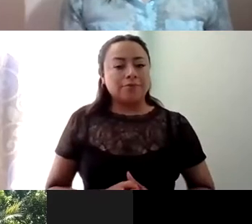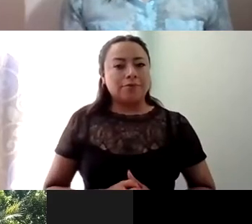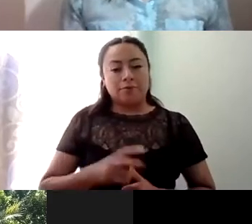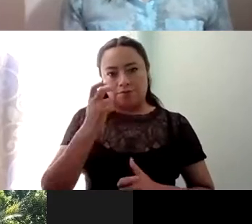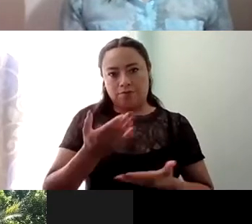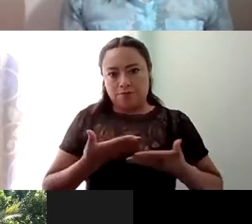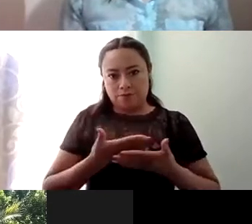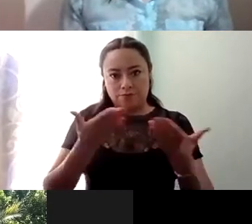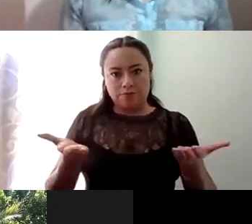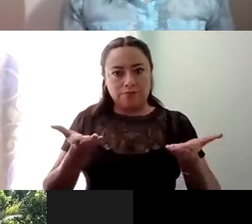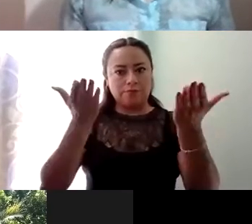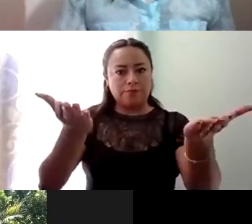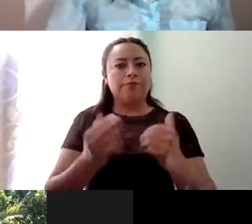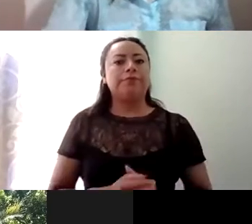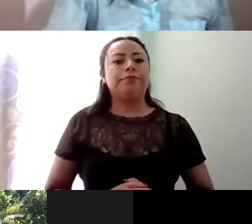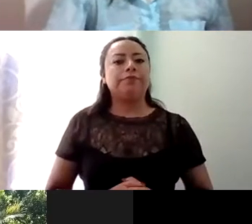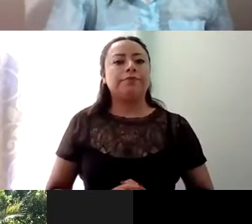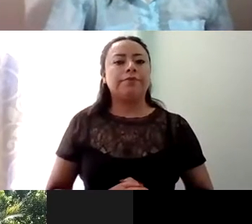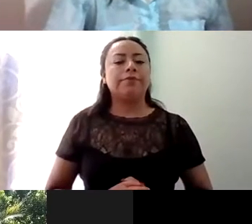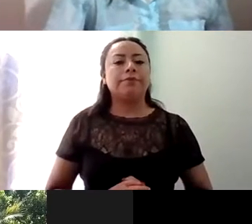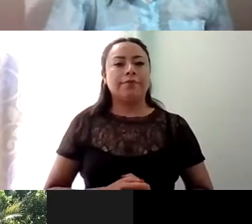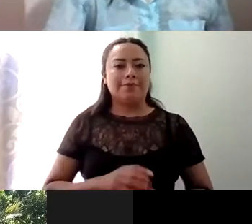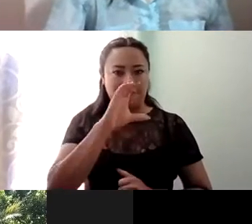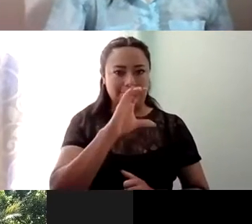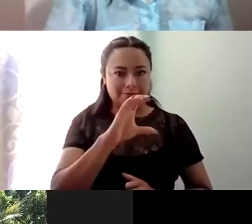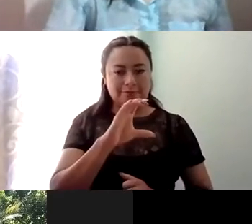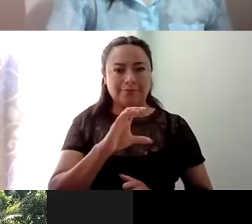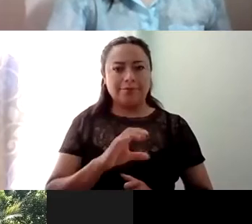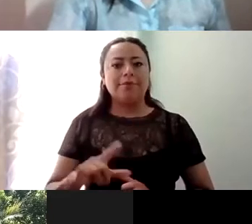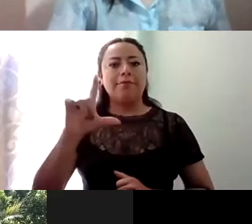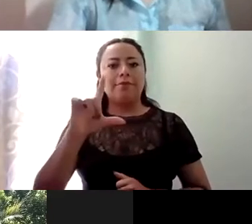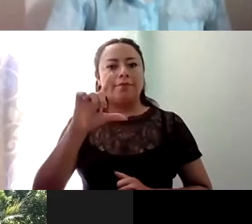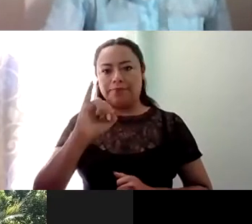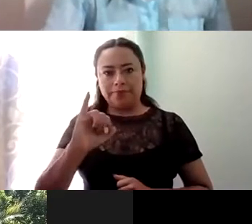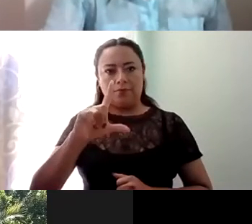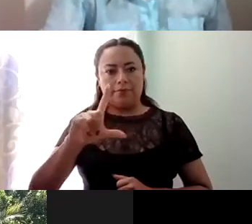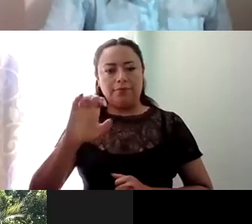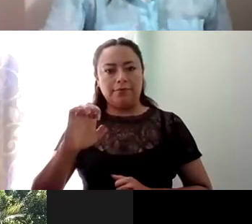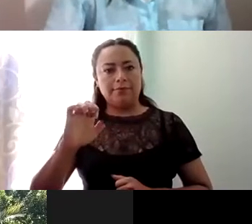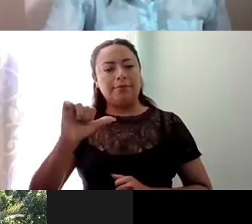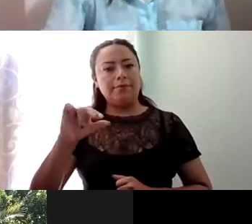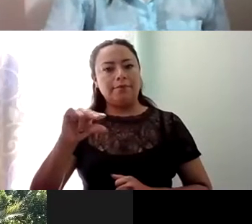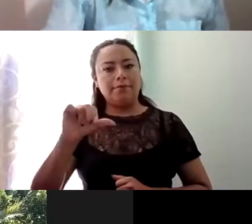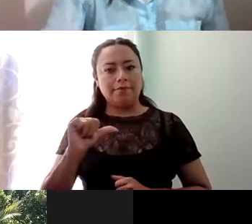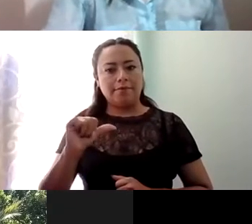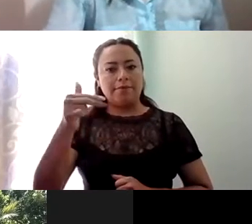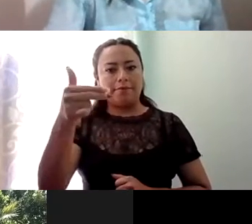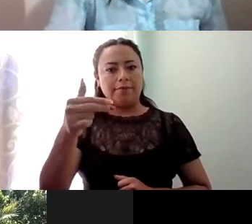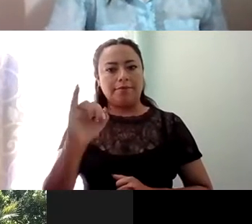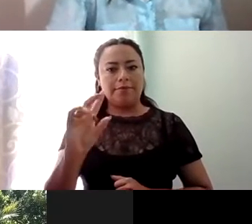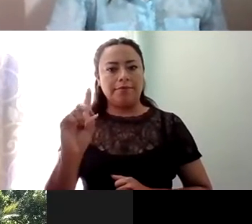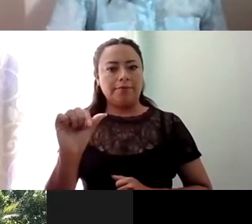palabra hasta por 15 minutos a la ciudadana Ileana Hidalgo Rioja para que se presente y nos exponga sus